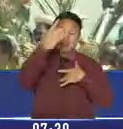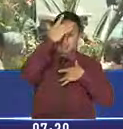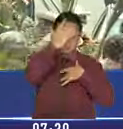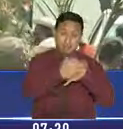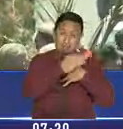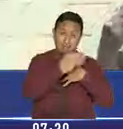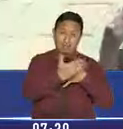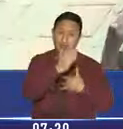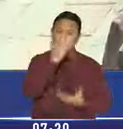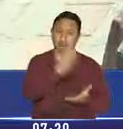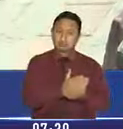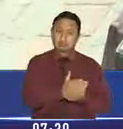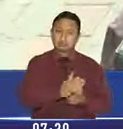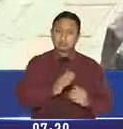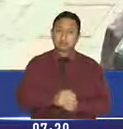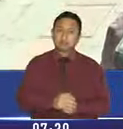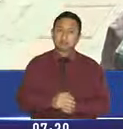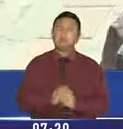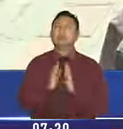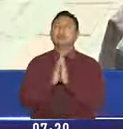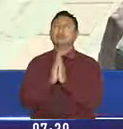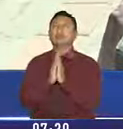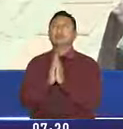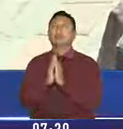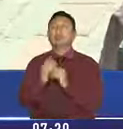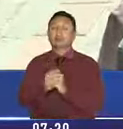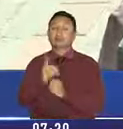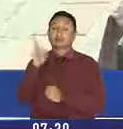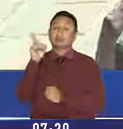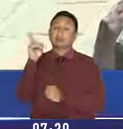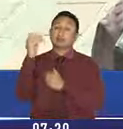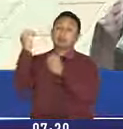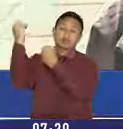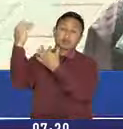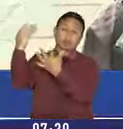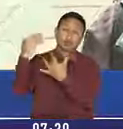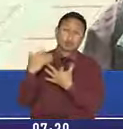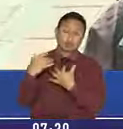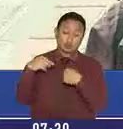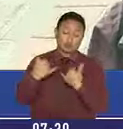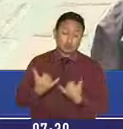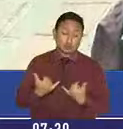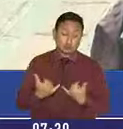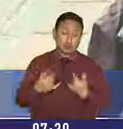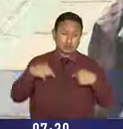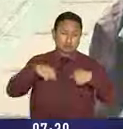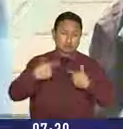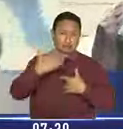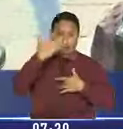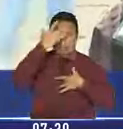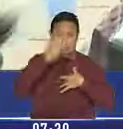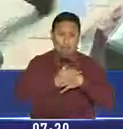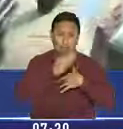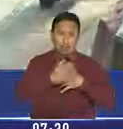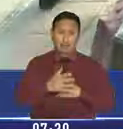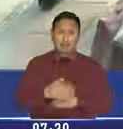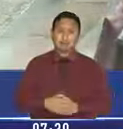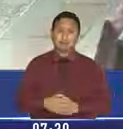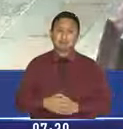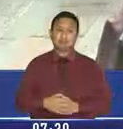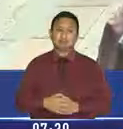para que él nos bendiga en estos momentos que estamos de pandemia todavía. Cuidarnos mucho